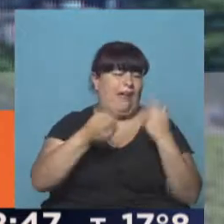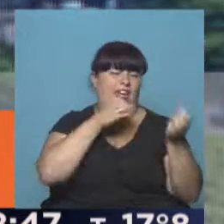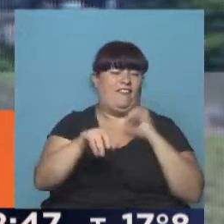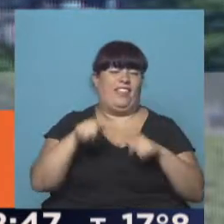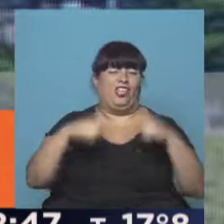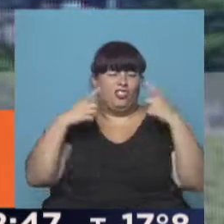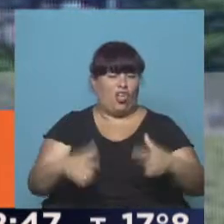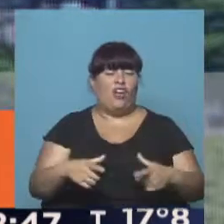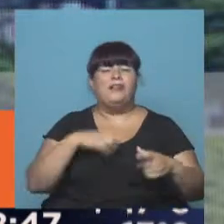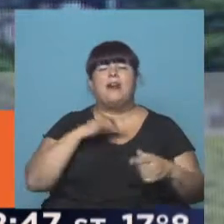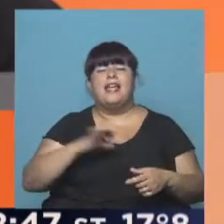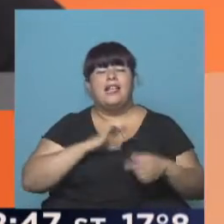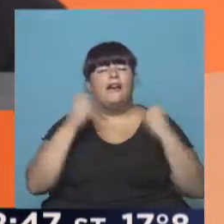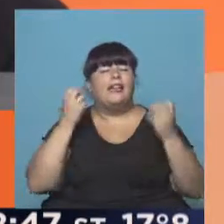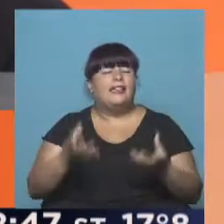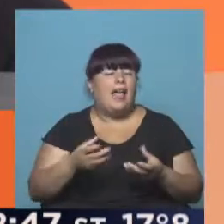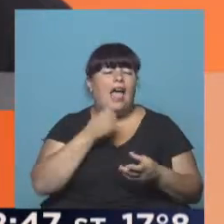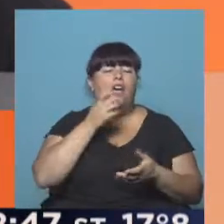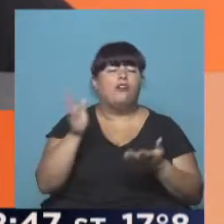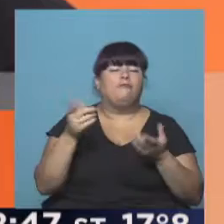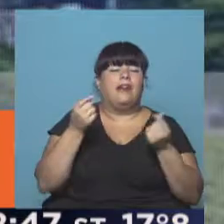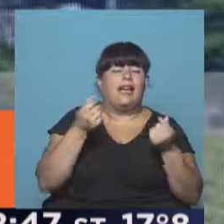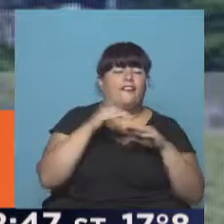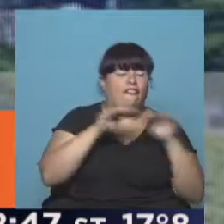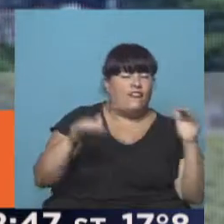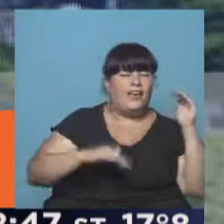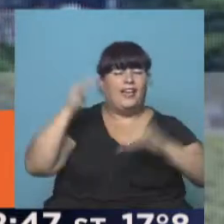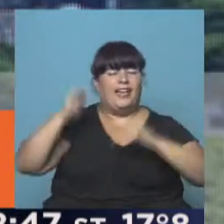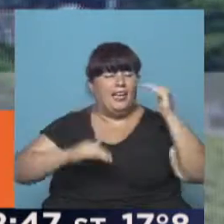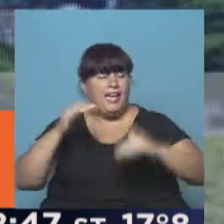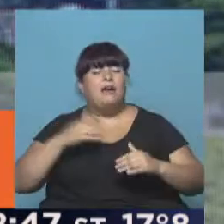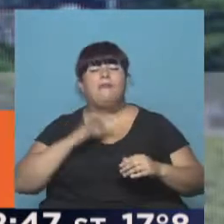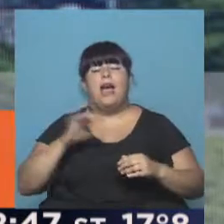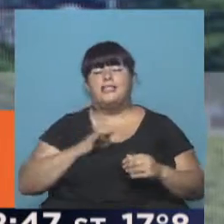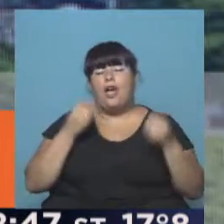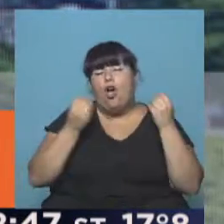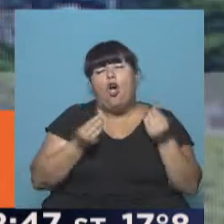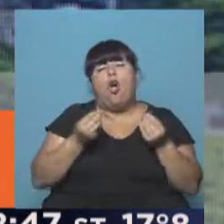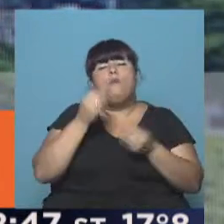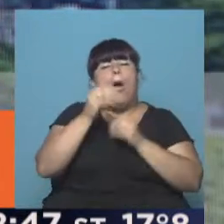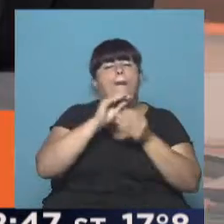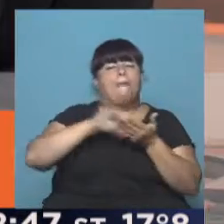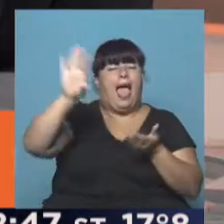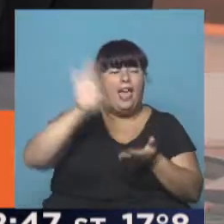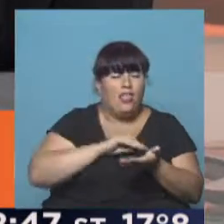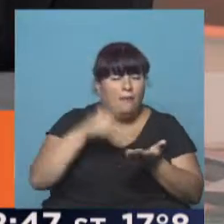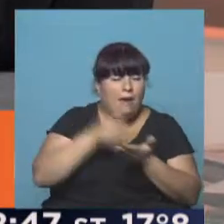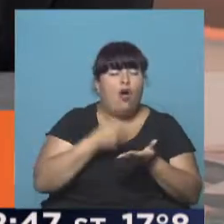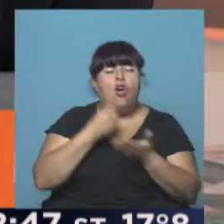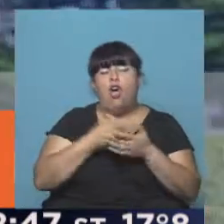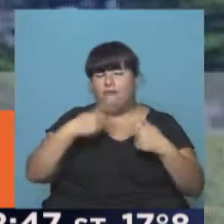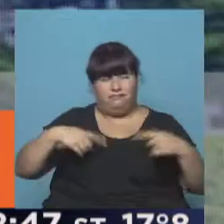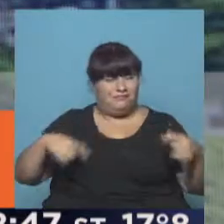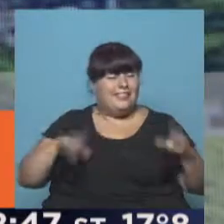vender esa torta para saber cómo separar costos fijos de costos variables para saber cómo contratar un empleado como les pago